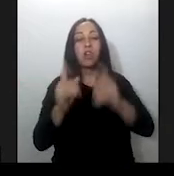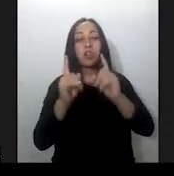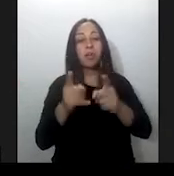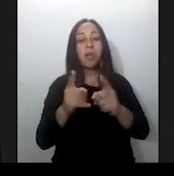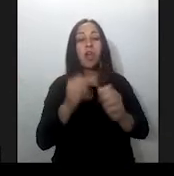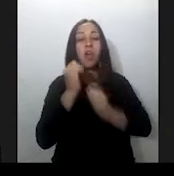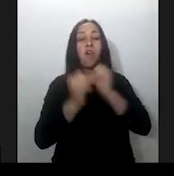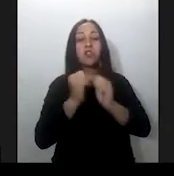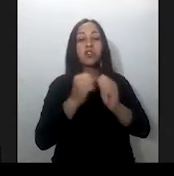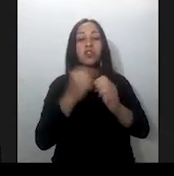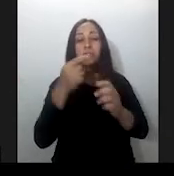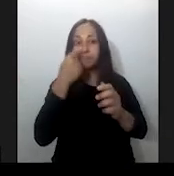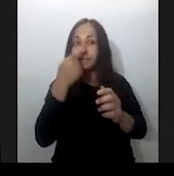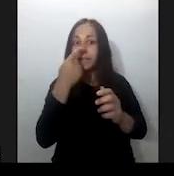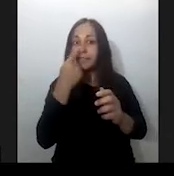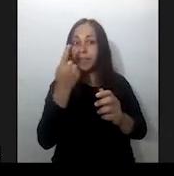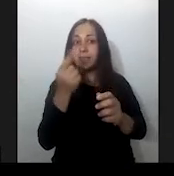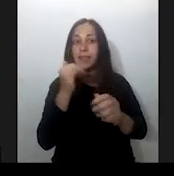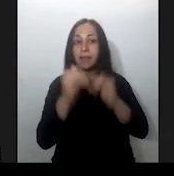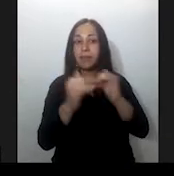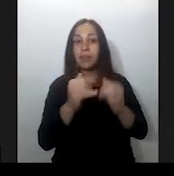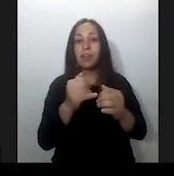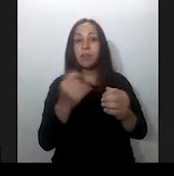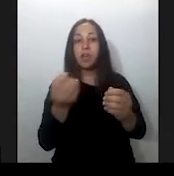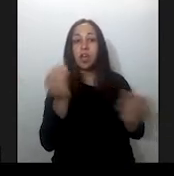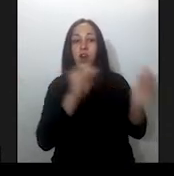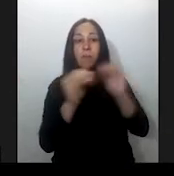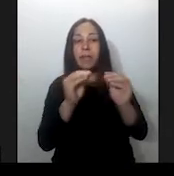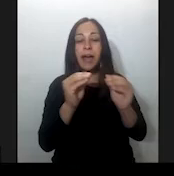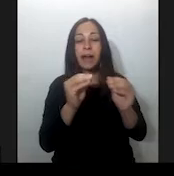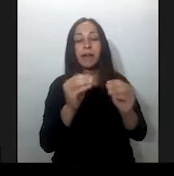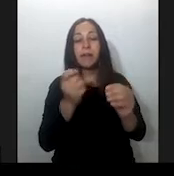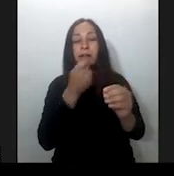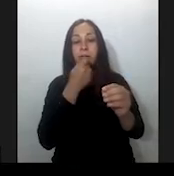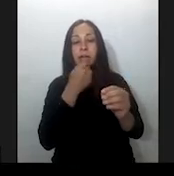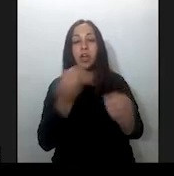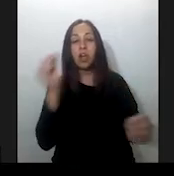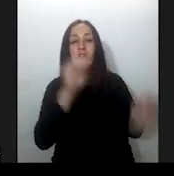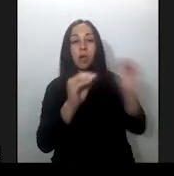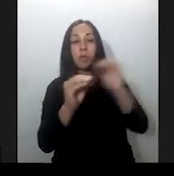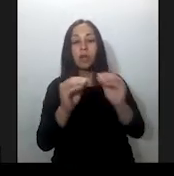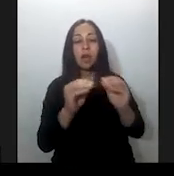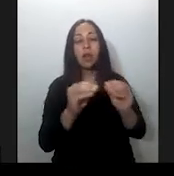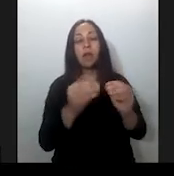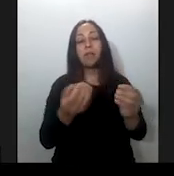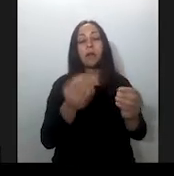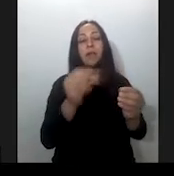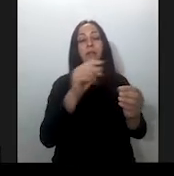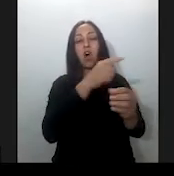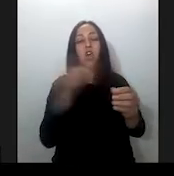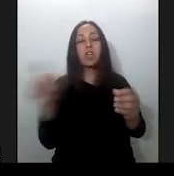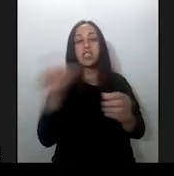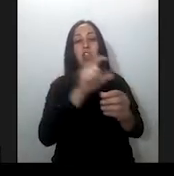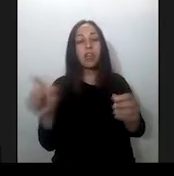también algunas funcionalidades interesantes como para destacar, como el combinar y central. Recuerden que nosotros podemos combinar